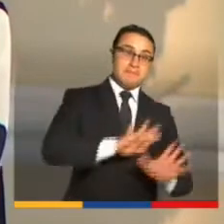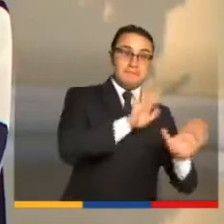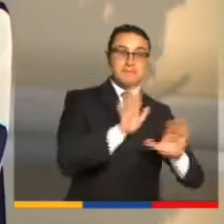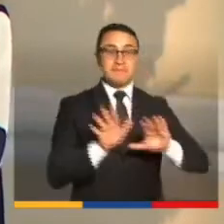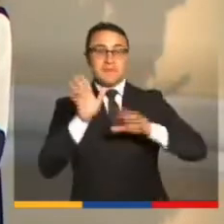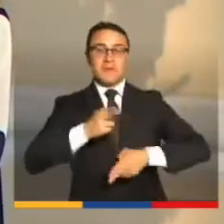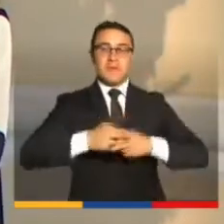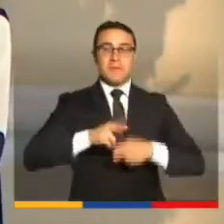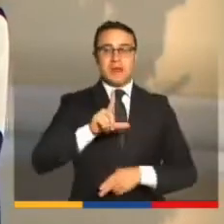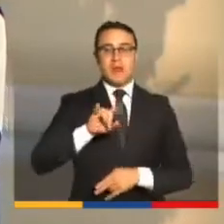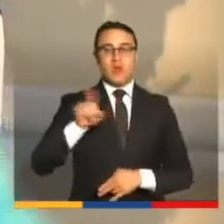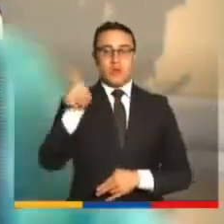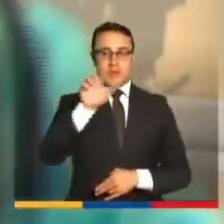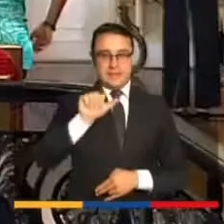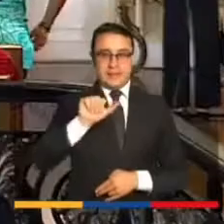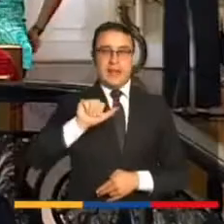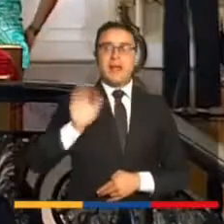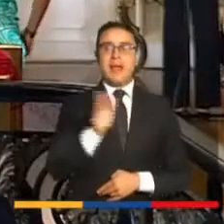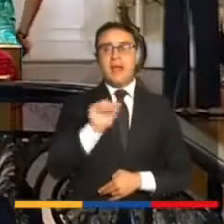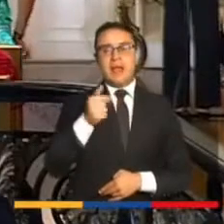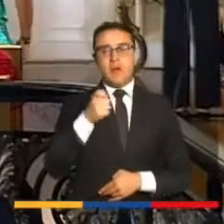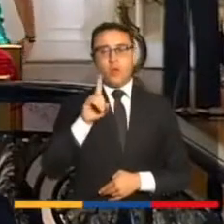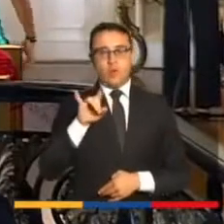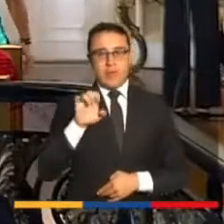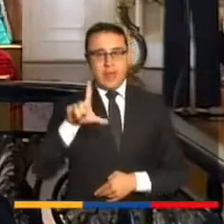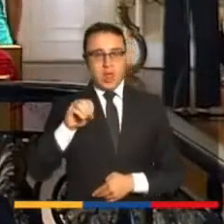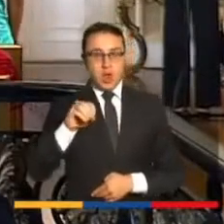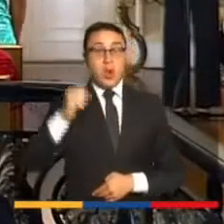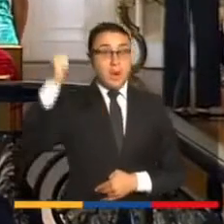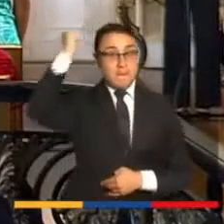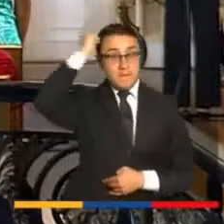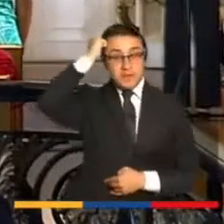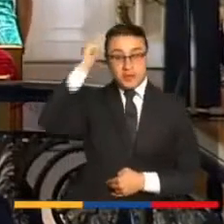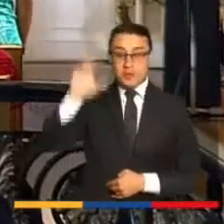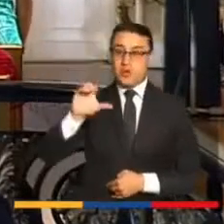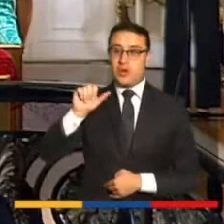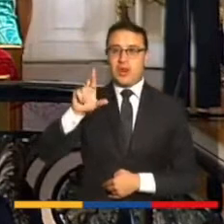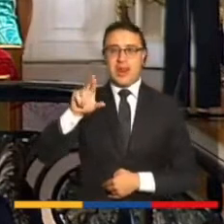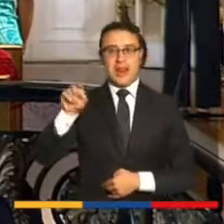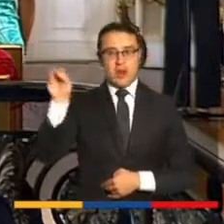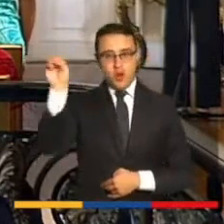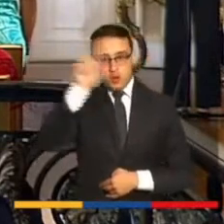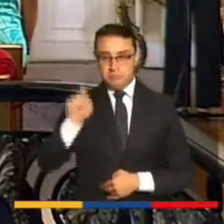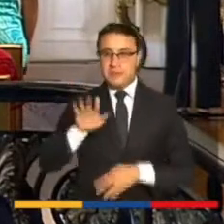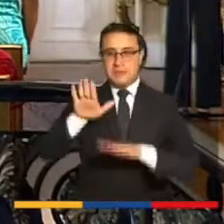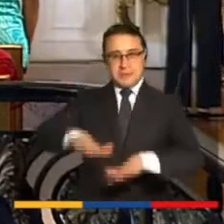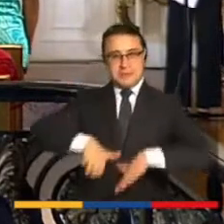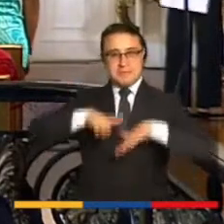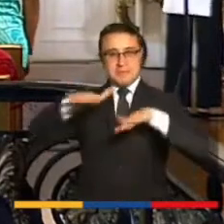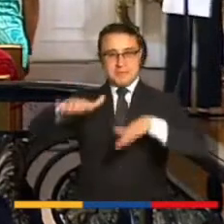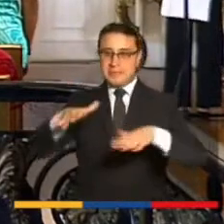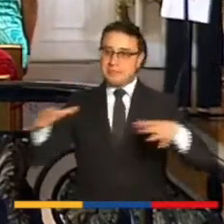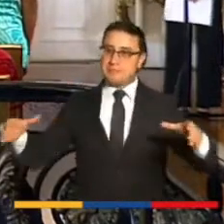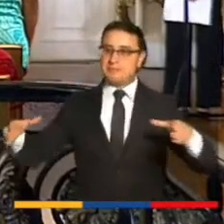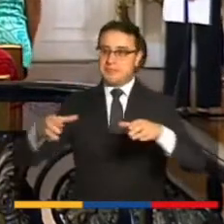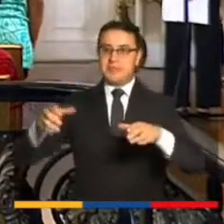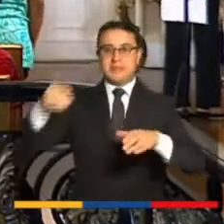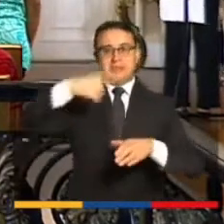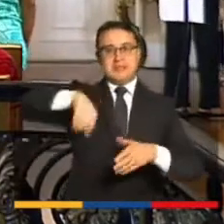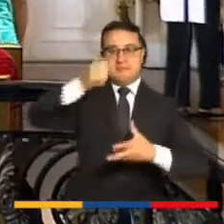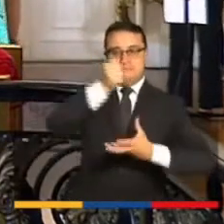Agudelo y al seleccionador nacional Carlos Paniagua para que en representación del equipo subcampeón reciban los incentivos